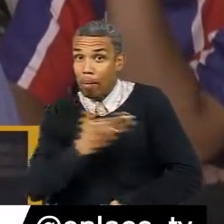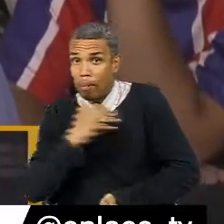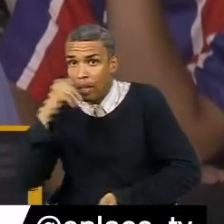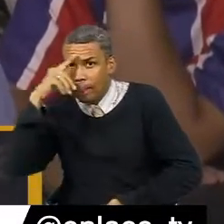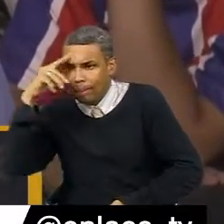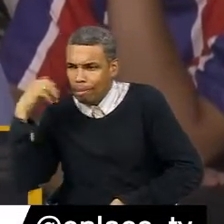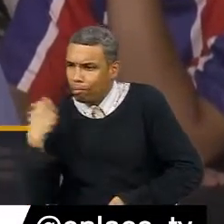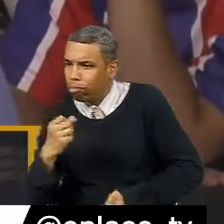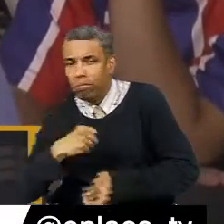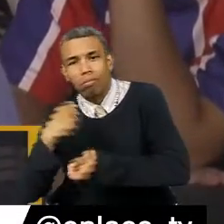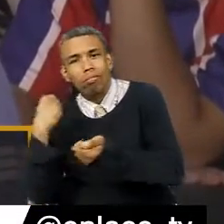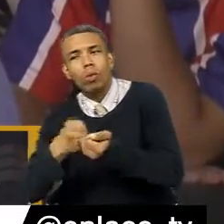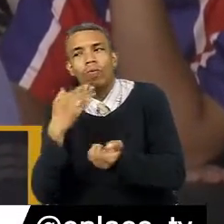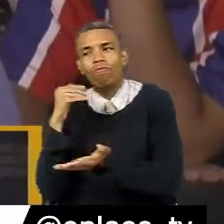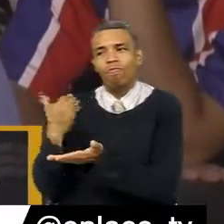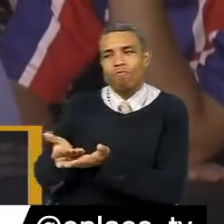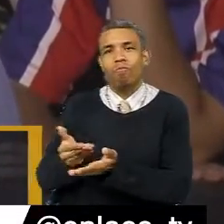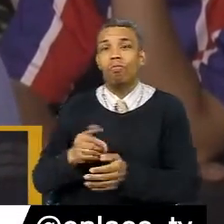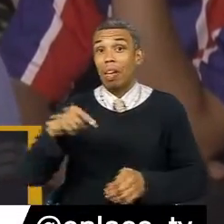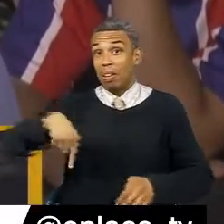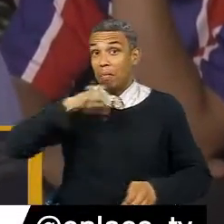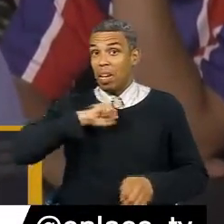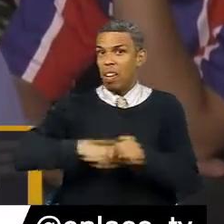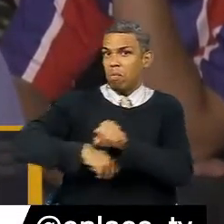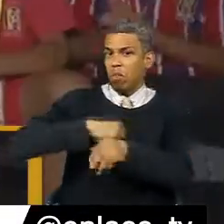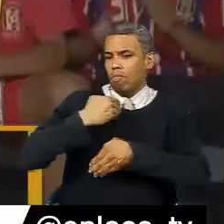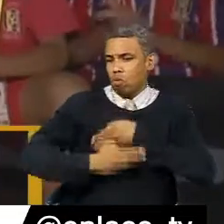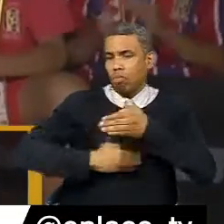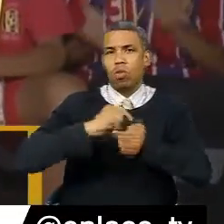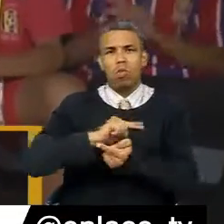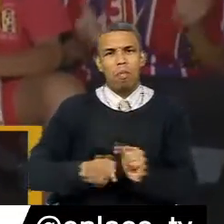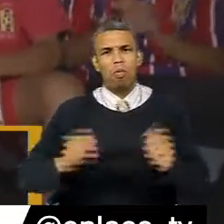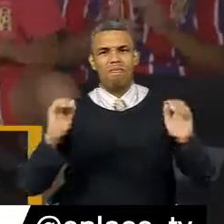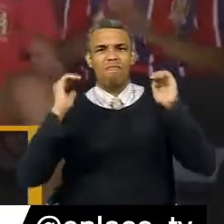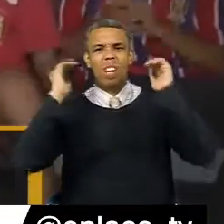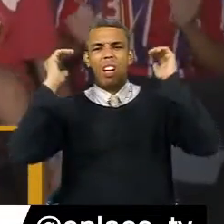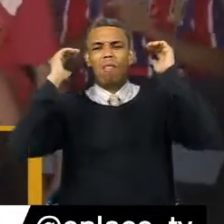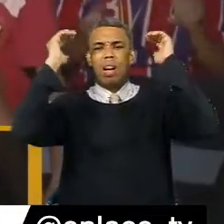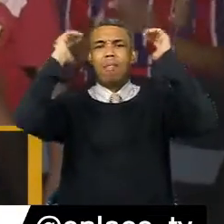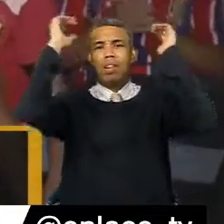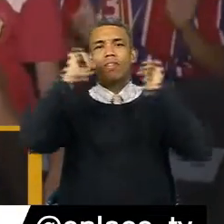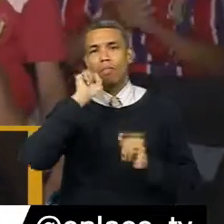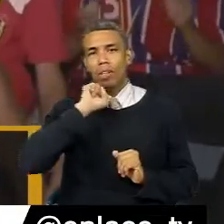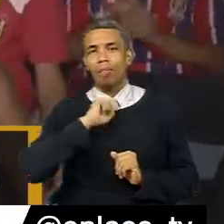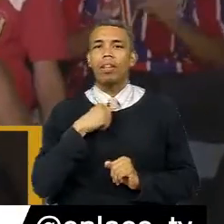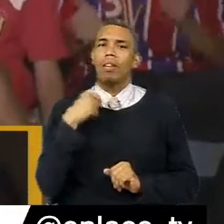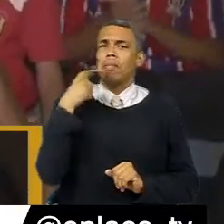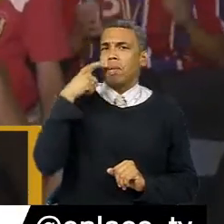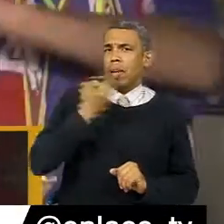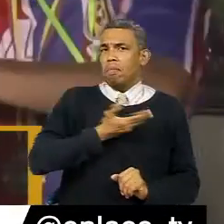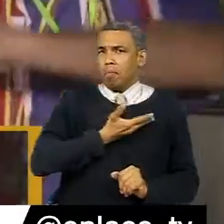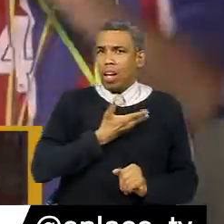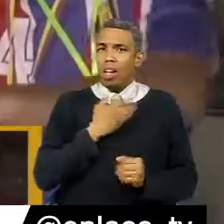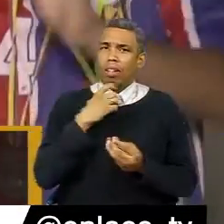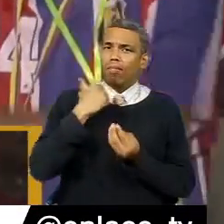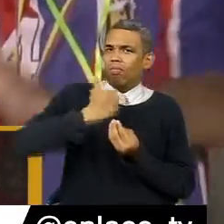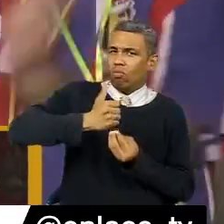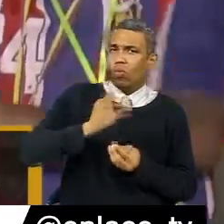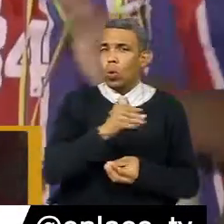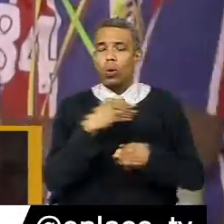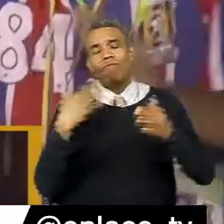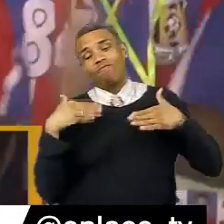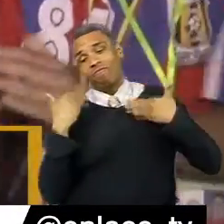día a día el fútbol barranqueño sigue creciendo y representando bien a nuestra ciudad. Técnicos y padres de familia destacaron el esfuerzo de jugadores que a lo largo de los años